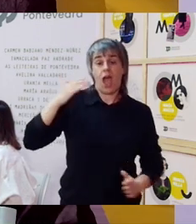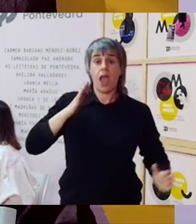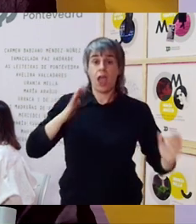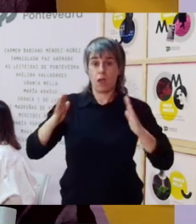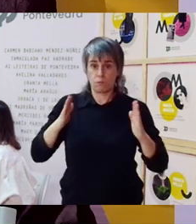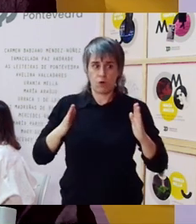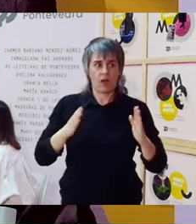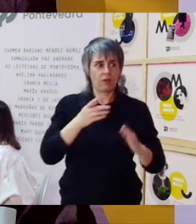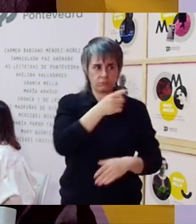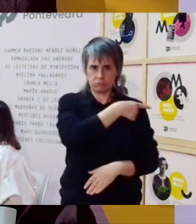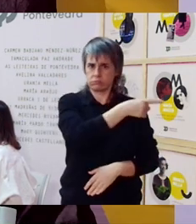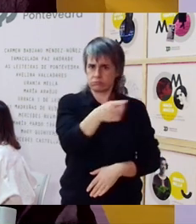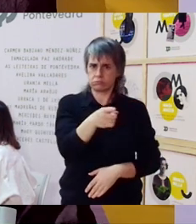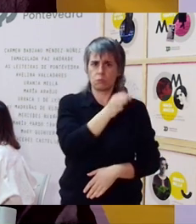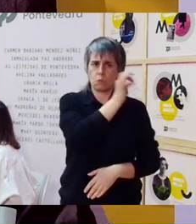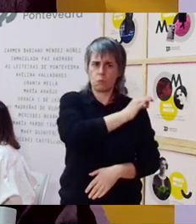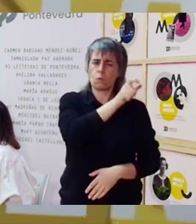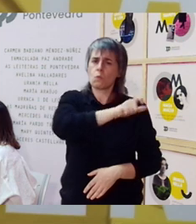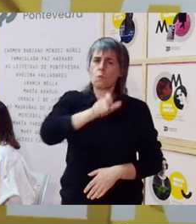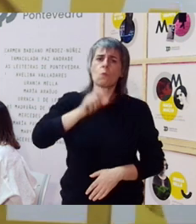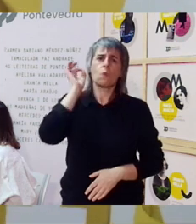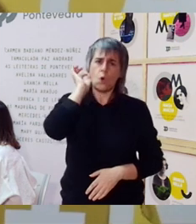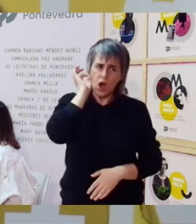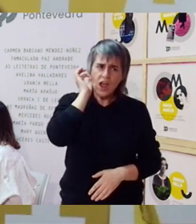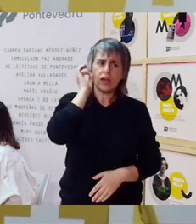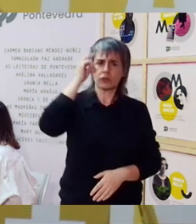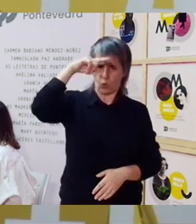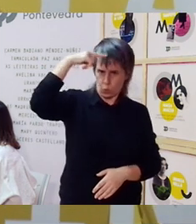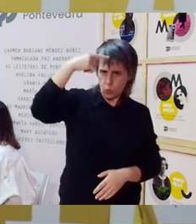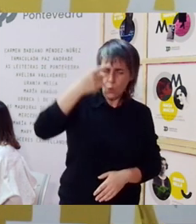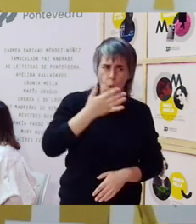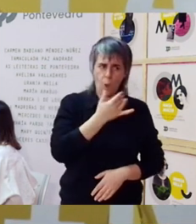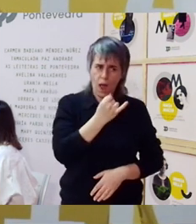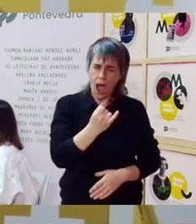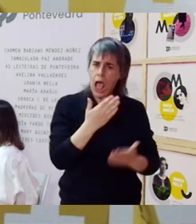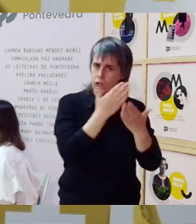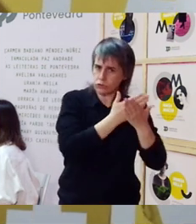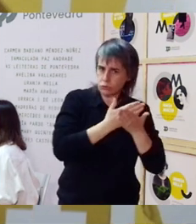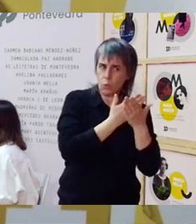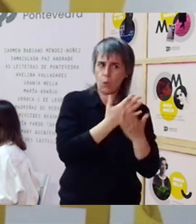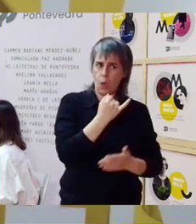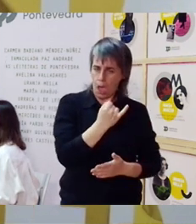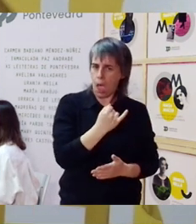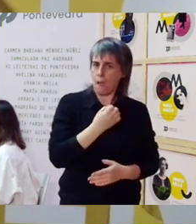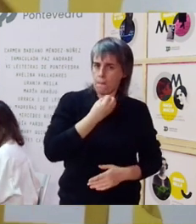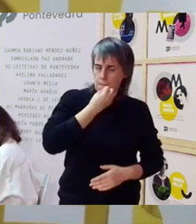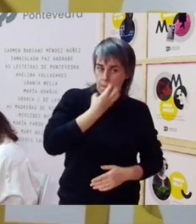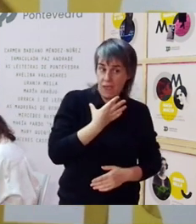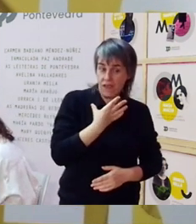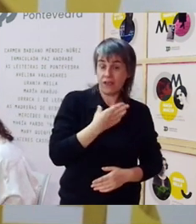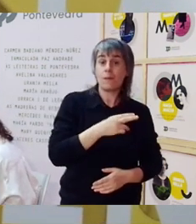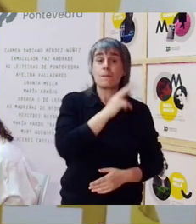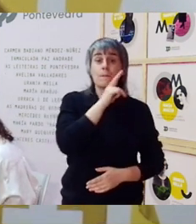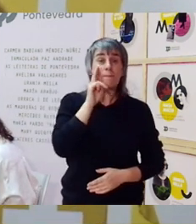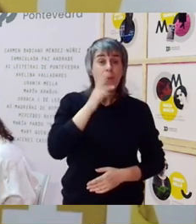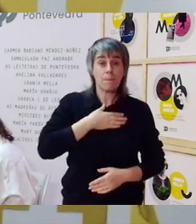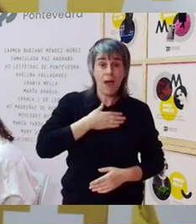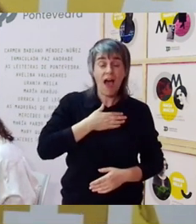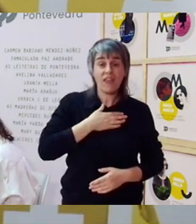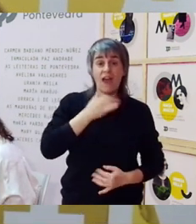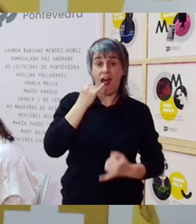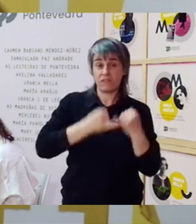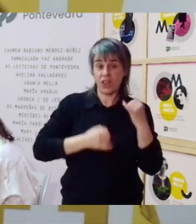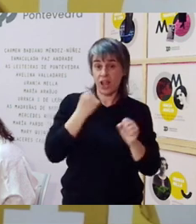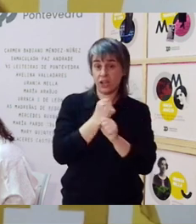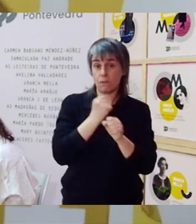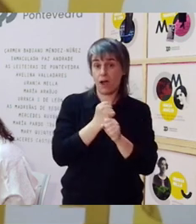uns estudios e tiñan un niveliño cultural bastante bo. E tuvero, miña nai anduvo repartindo